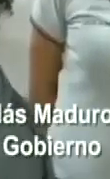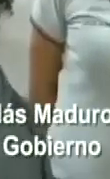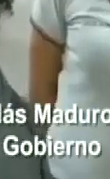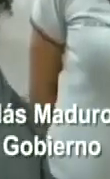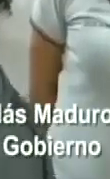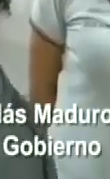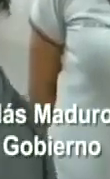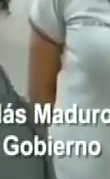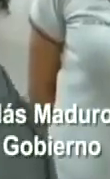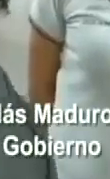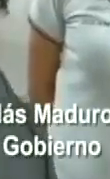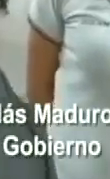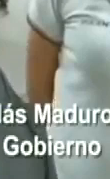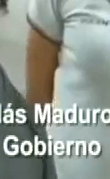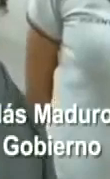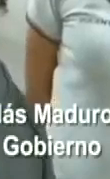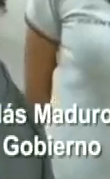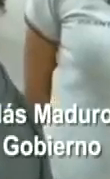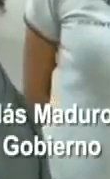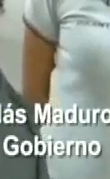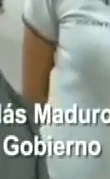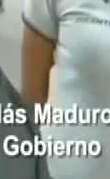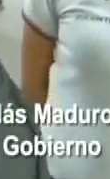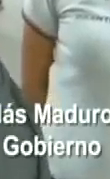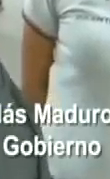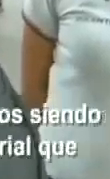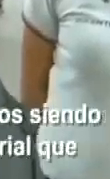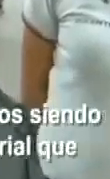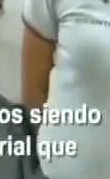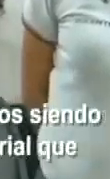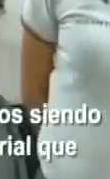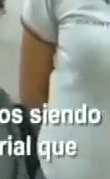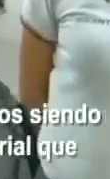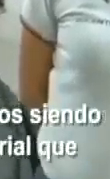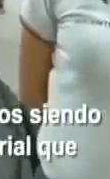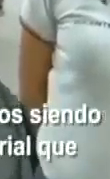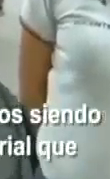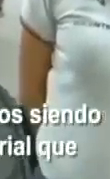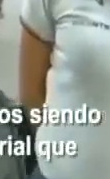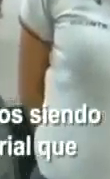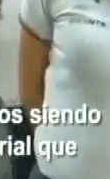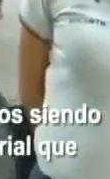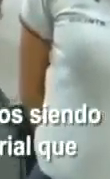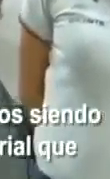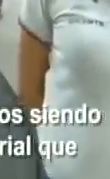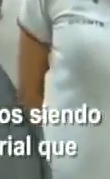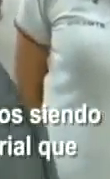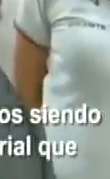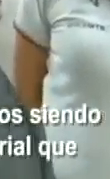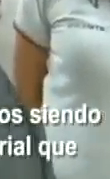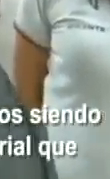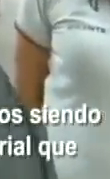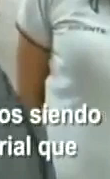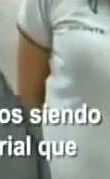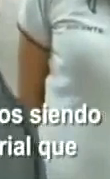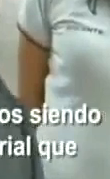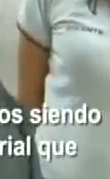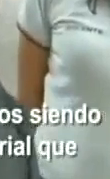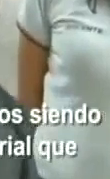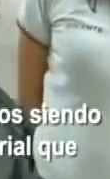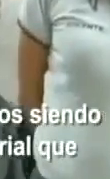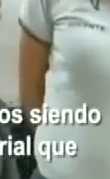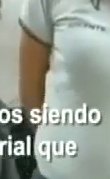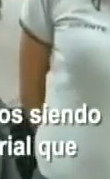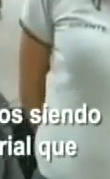gracias a su sistema del 1x10 del buen gobierno estamos recibiendo en el día de hoy, estamos siendo